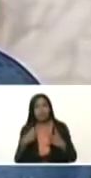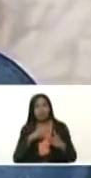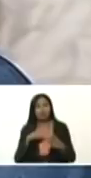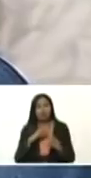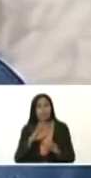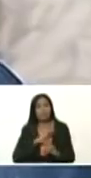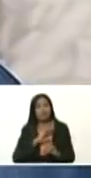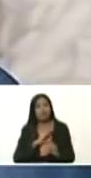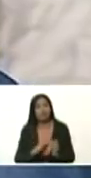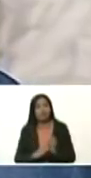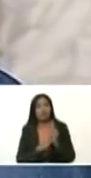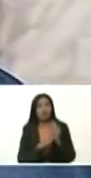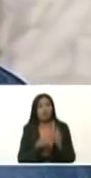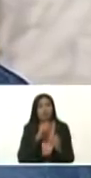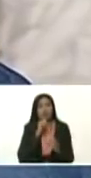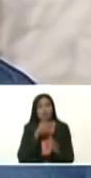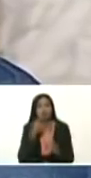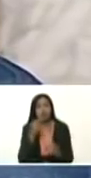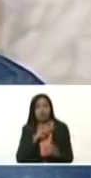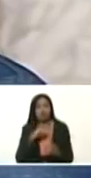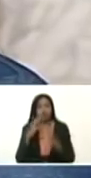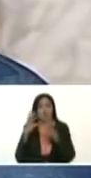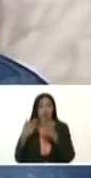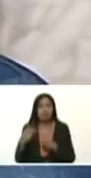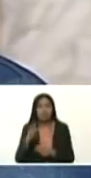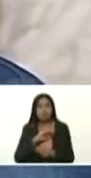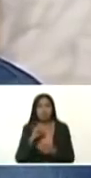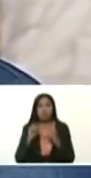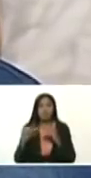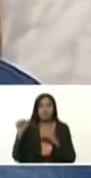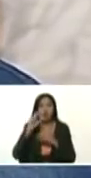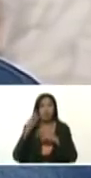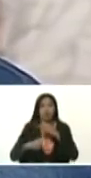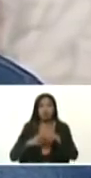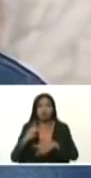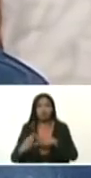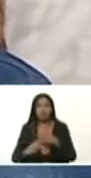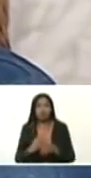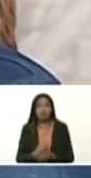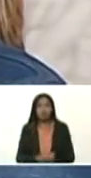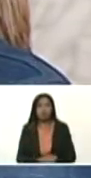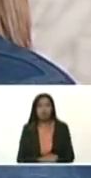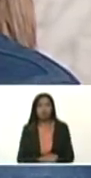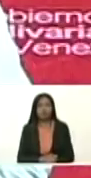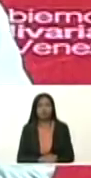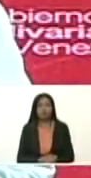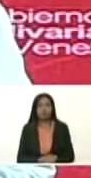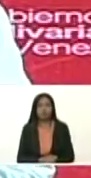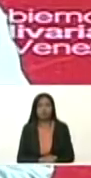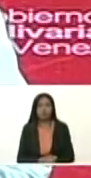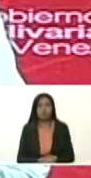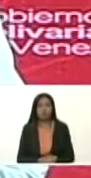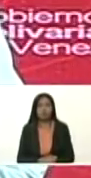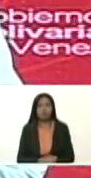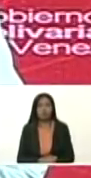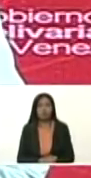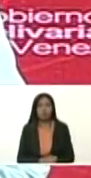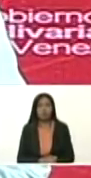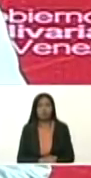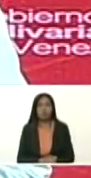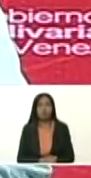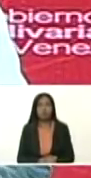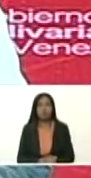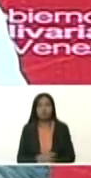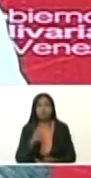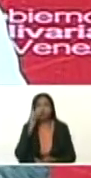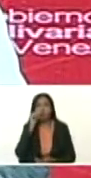mismos, ¿quiénes mejores que nosotros mismos para administrarlo y llevarlo a un alto nivel de producción? Así es. ¿No, Jesús Martínez no vino?